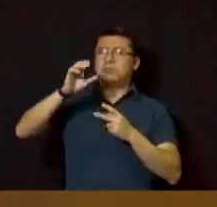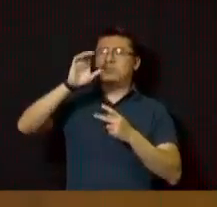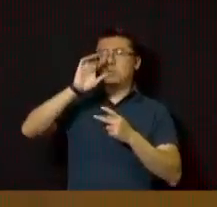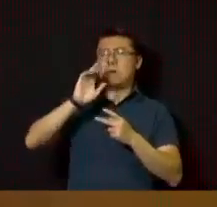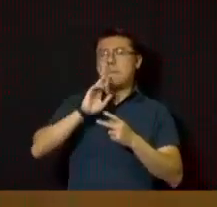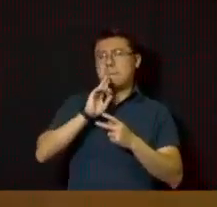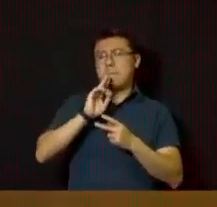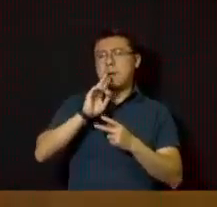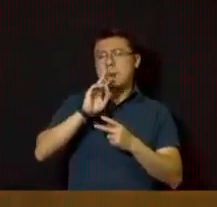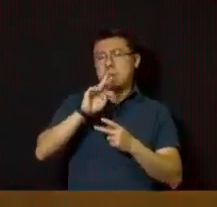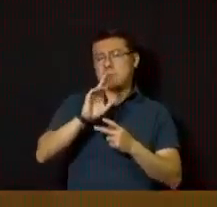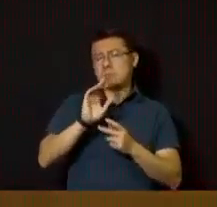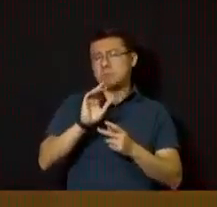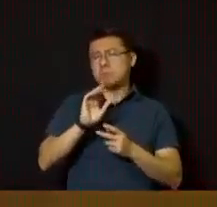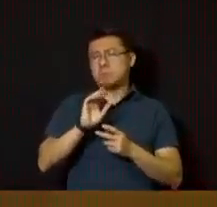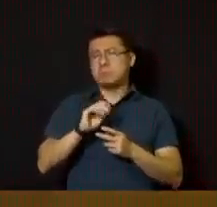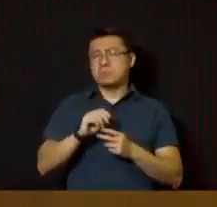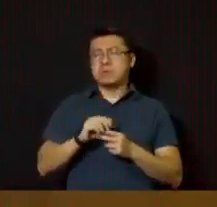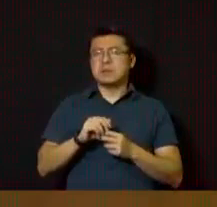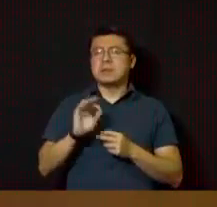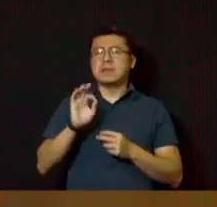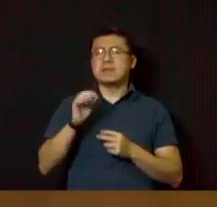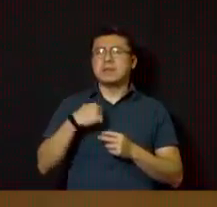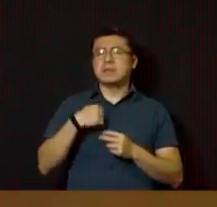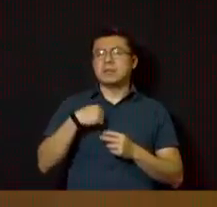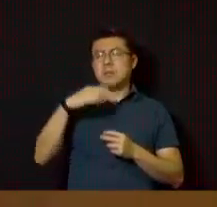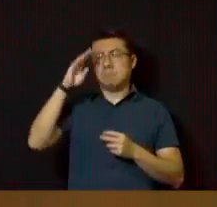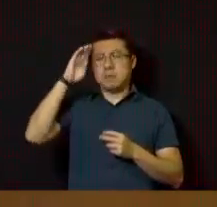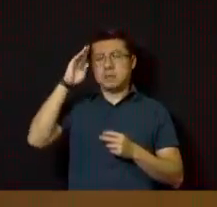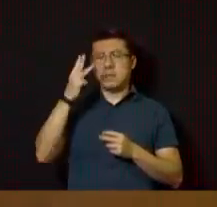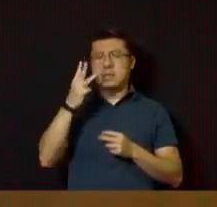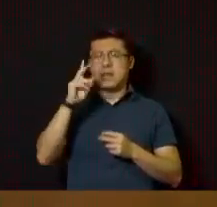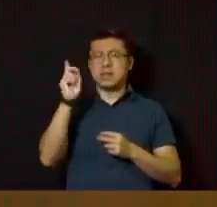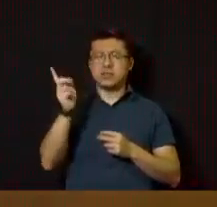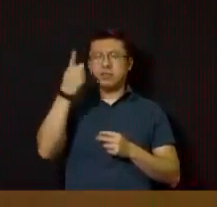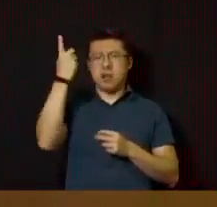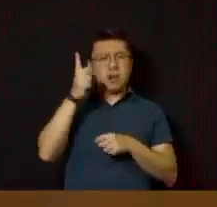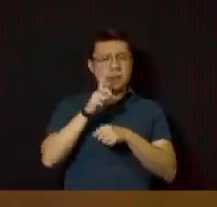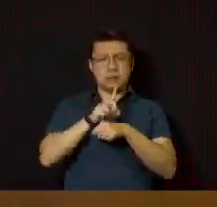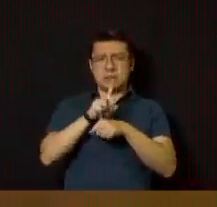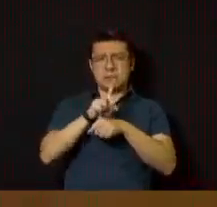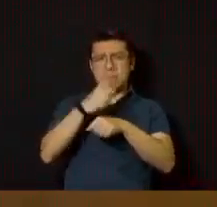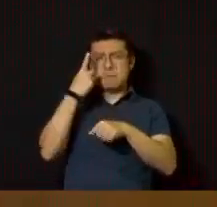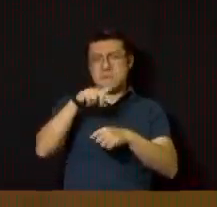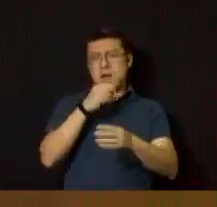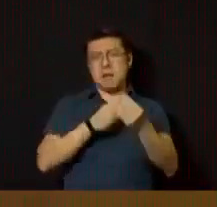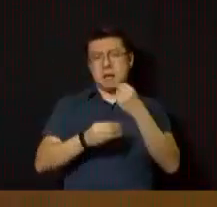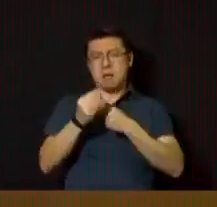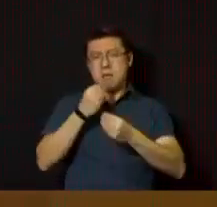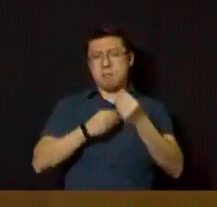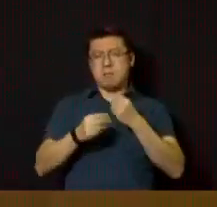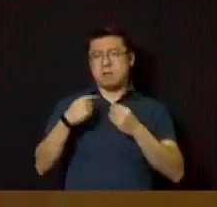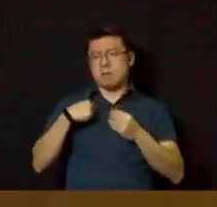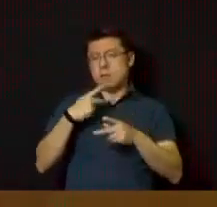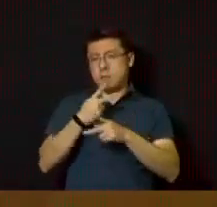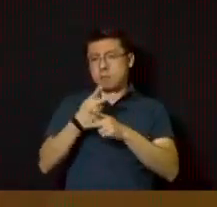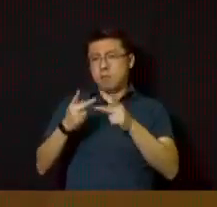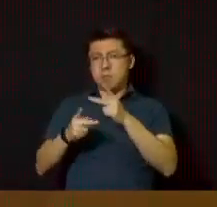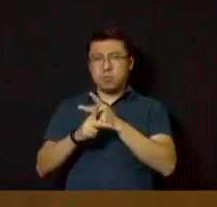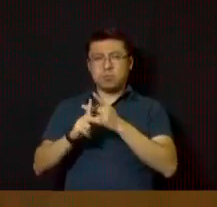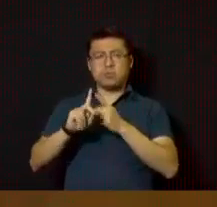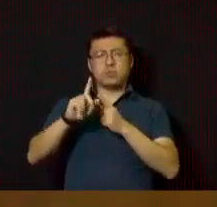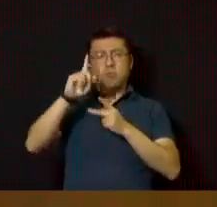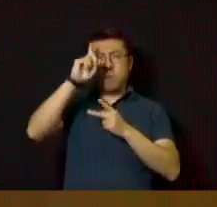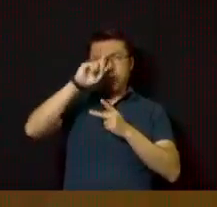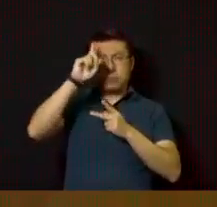gane $3 al día para comer estoy bien. Y gracias a recomendar el producto el primer día, para